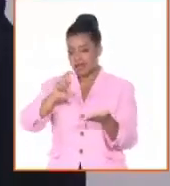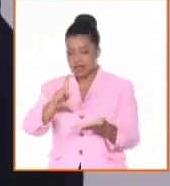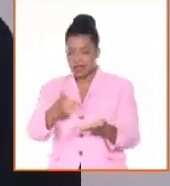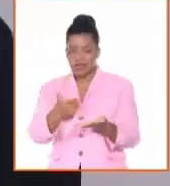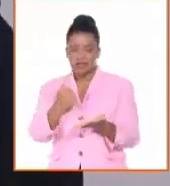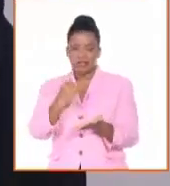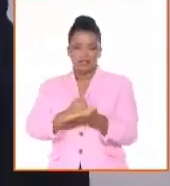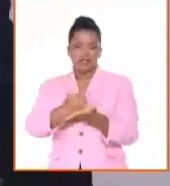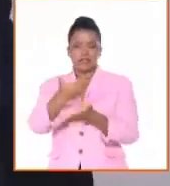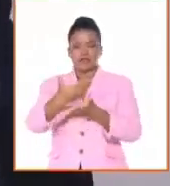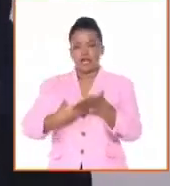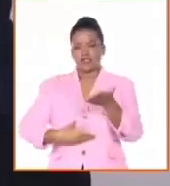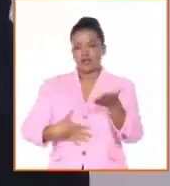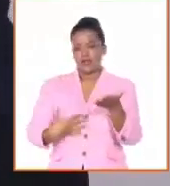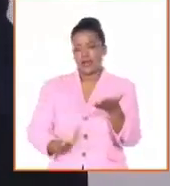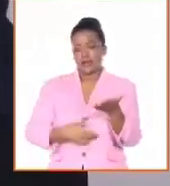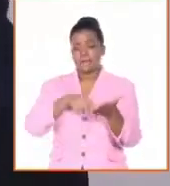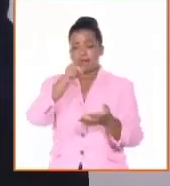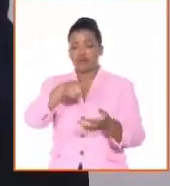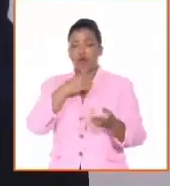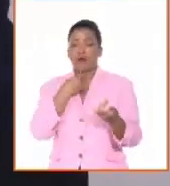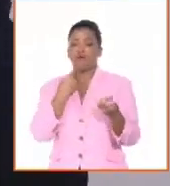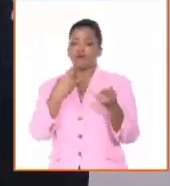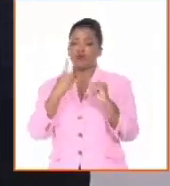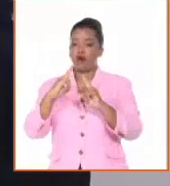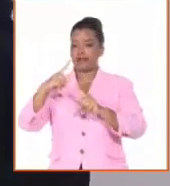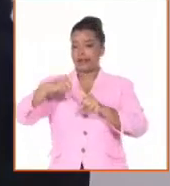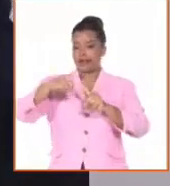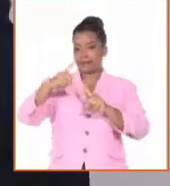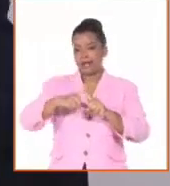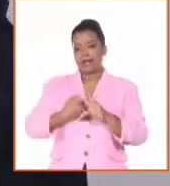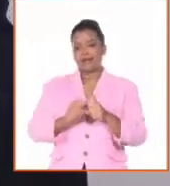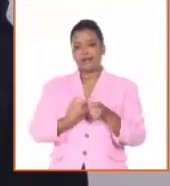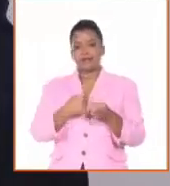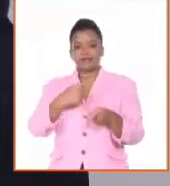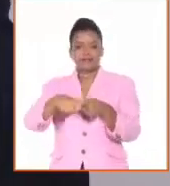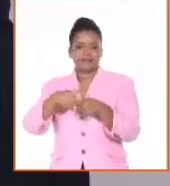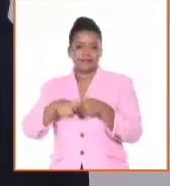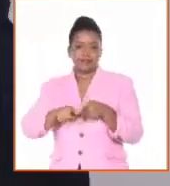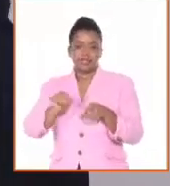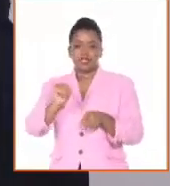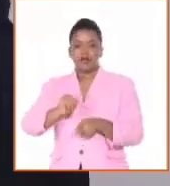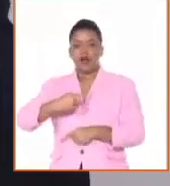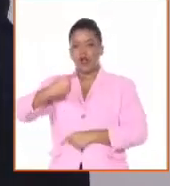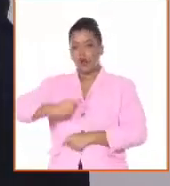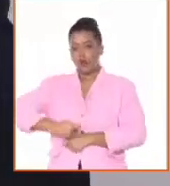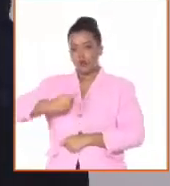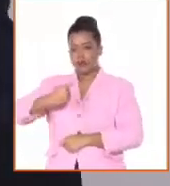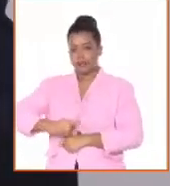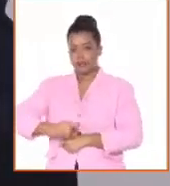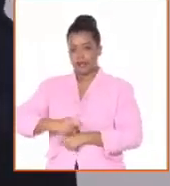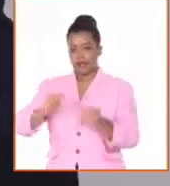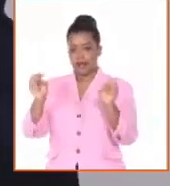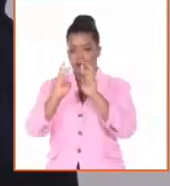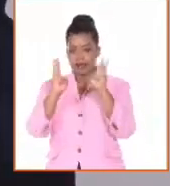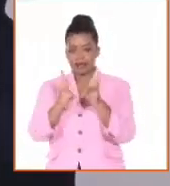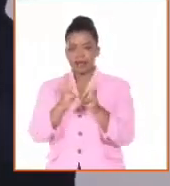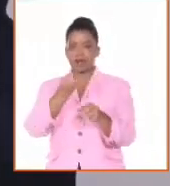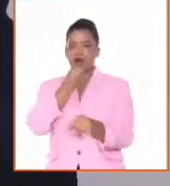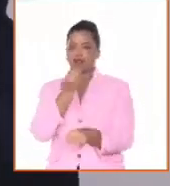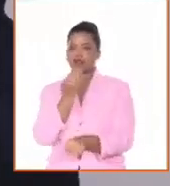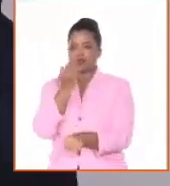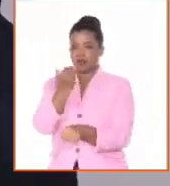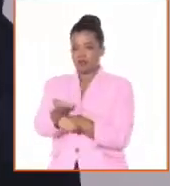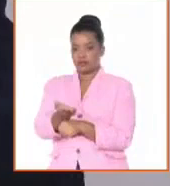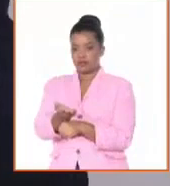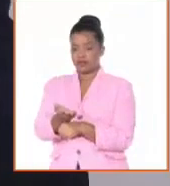de actos última voluntad de registro central de sancionados y también del registro de juristas de forma online pero evidentemente